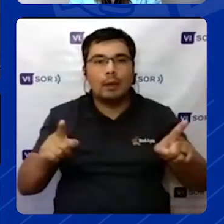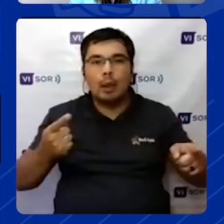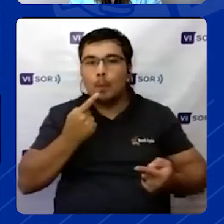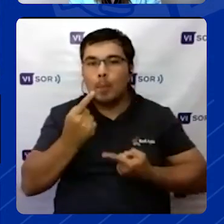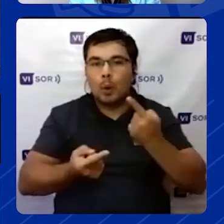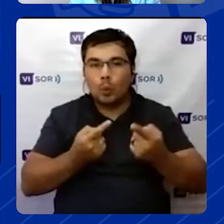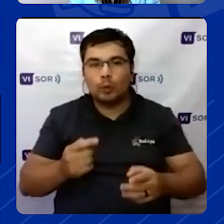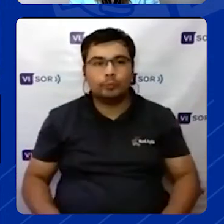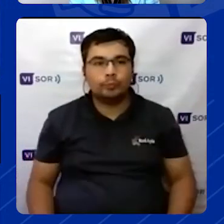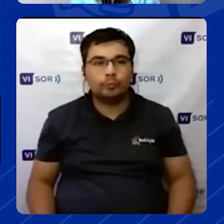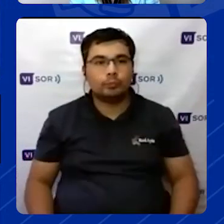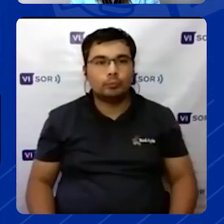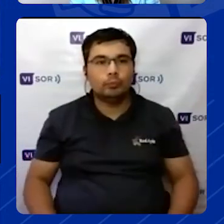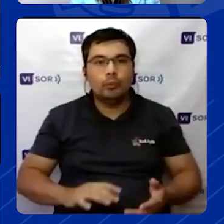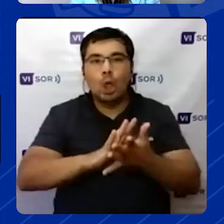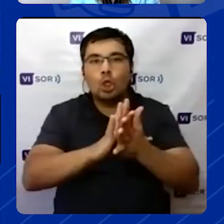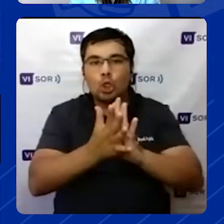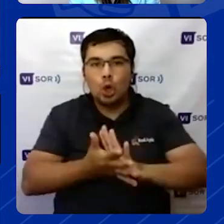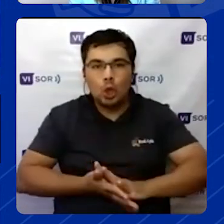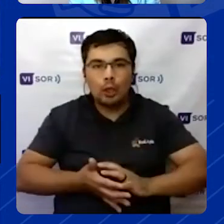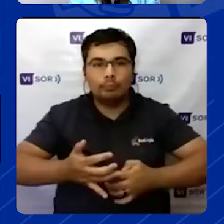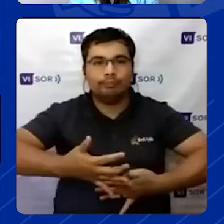van todas, casi todas para Victoria.